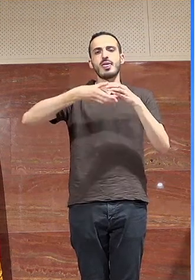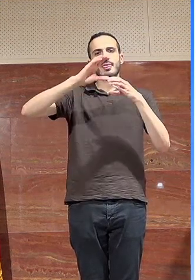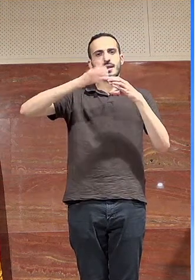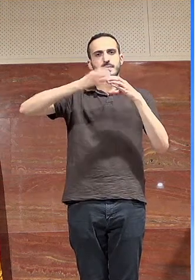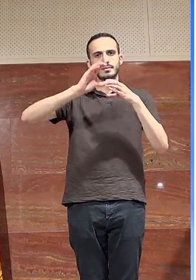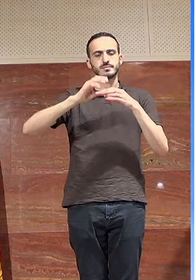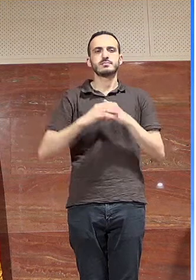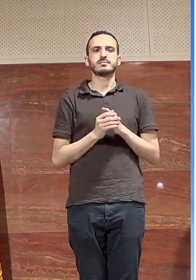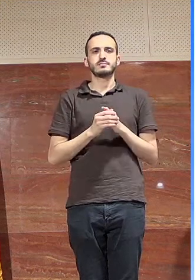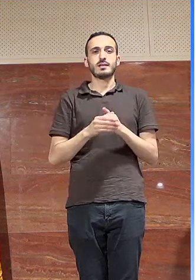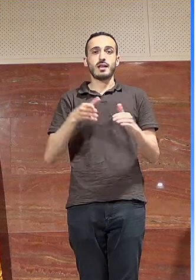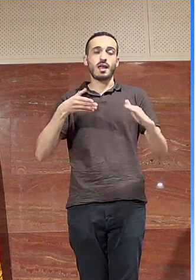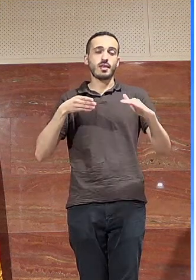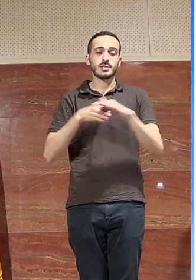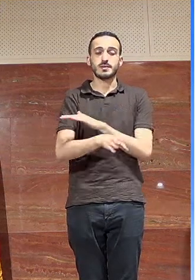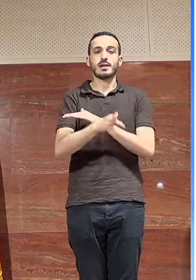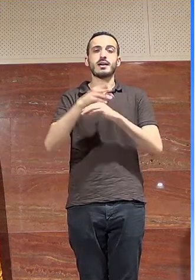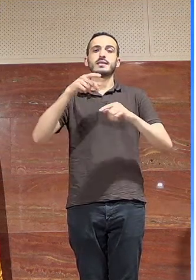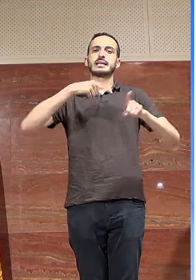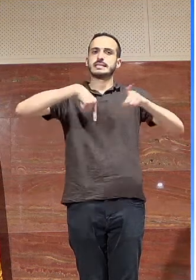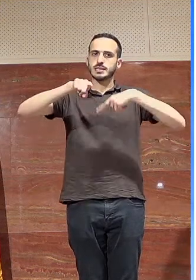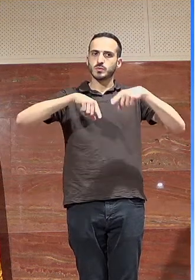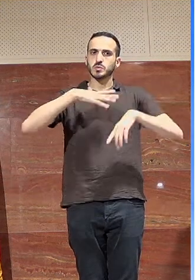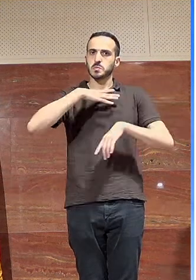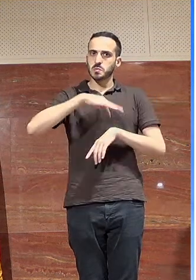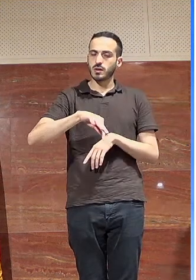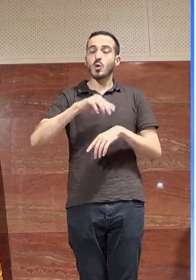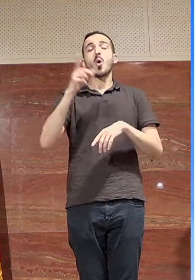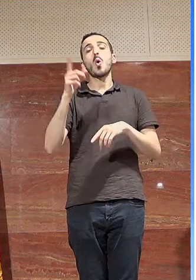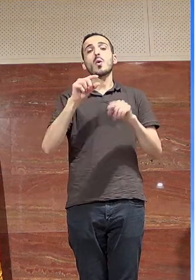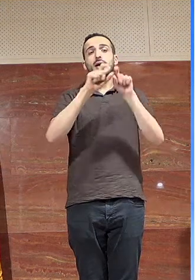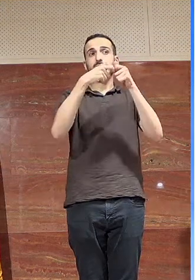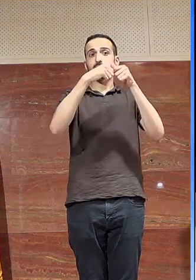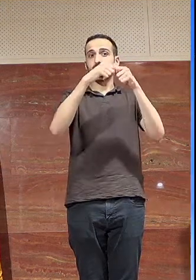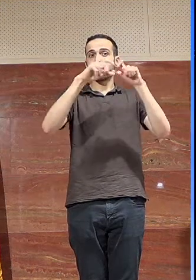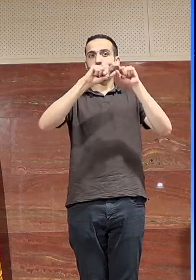Centro Documental, Accesibilidad Transporte, o bien a través de este enlace directamente.